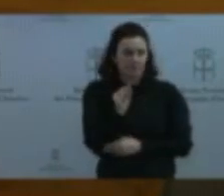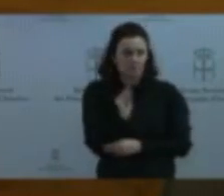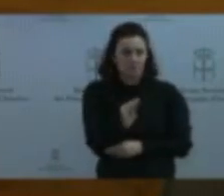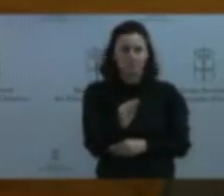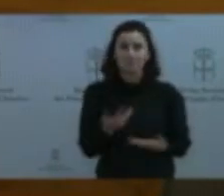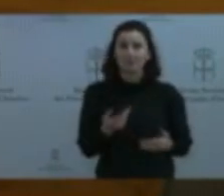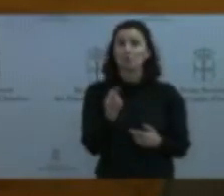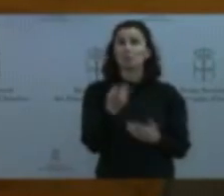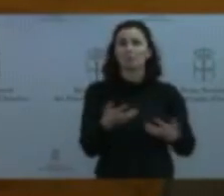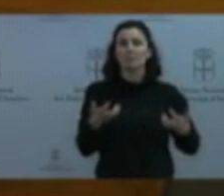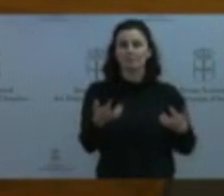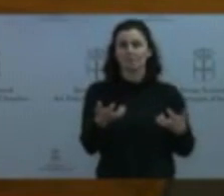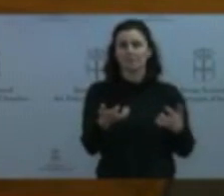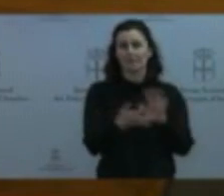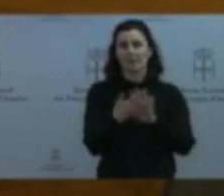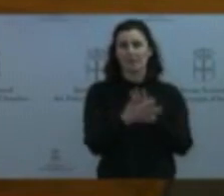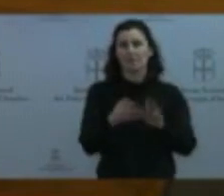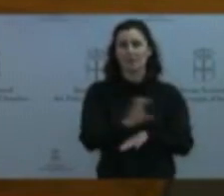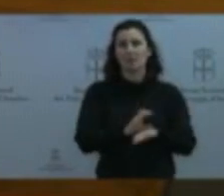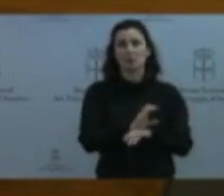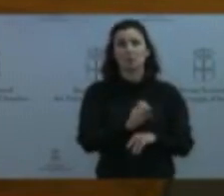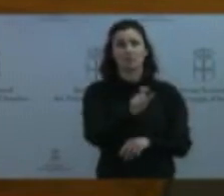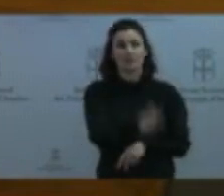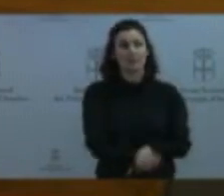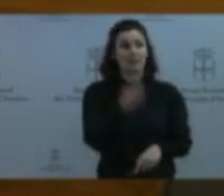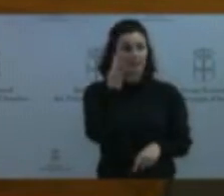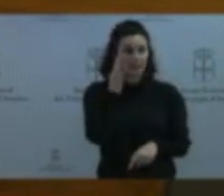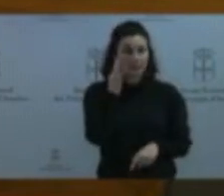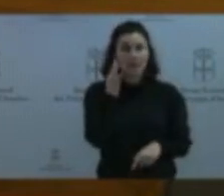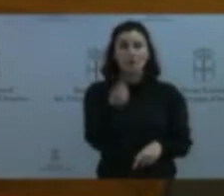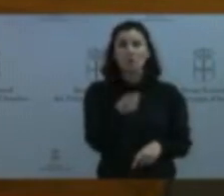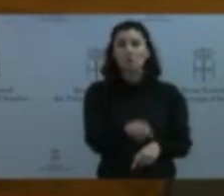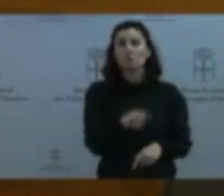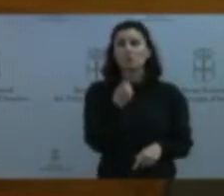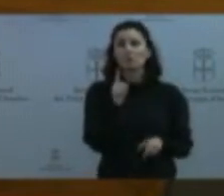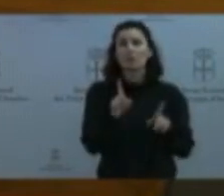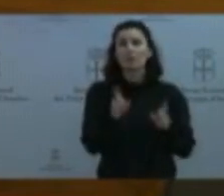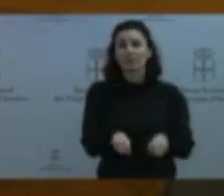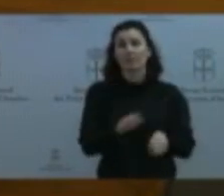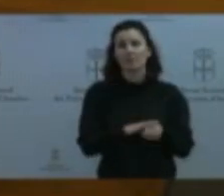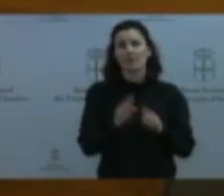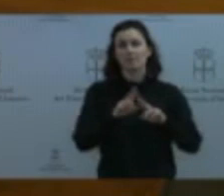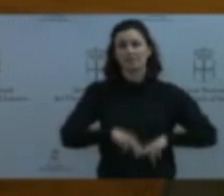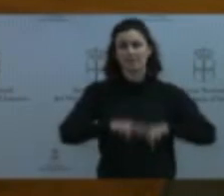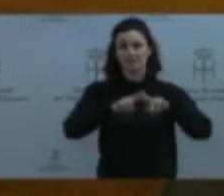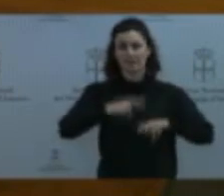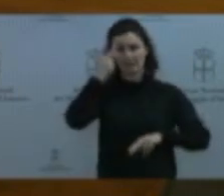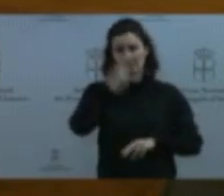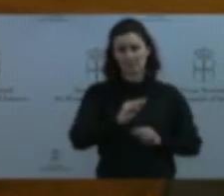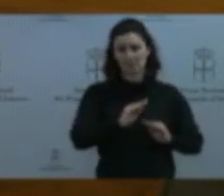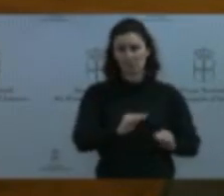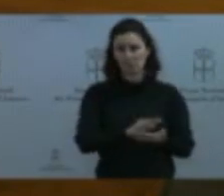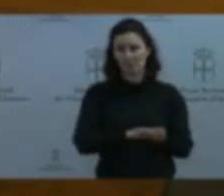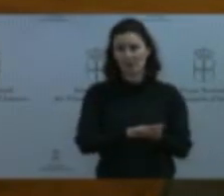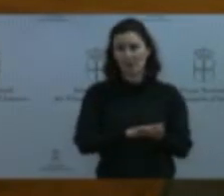señora Migoya y Rodríguez Cañas, la primera de las cuales llegó a ser citada como investigada, dictándose respecto a ella auto de sobreseimiento. Su falta de